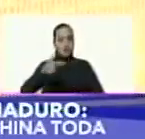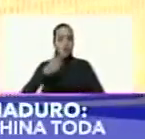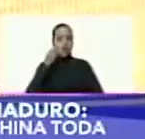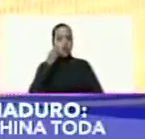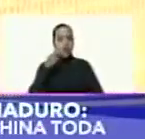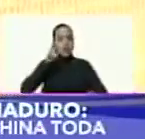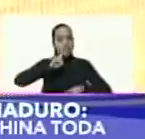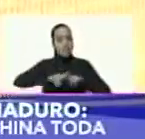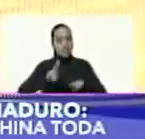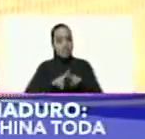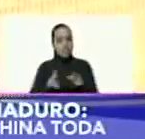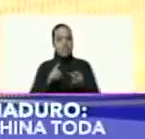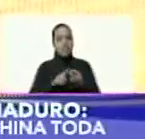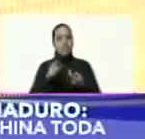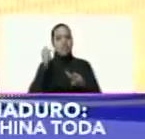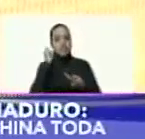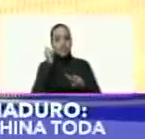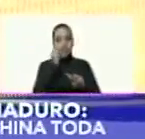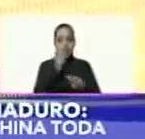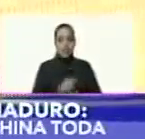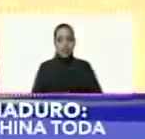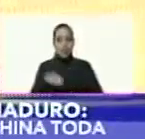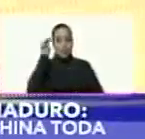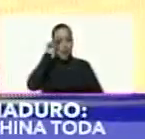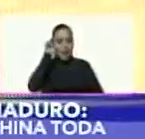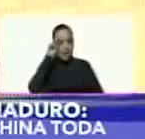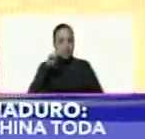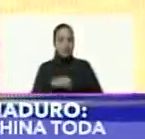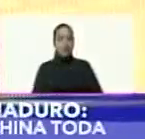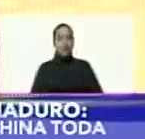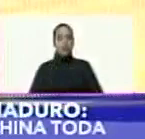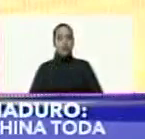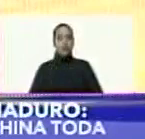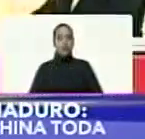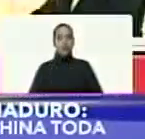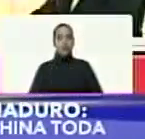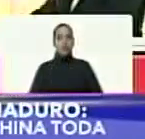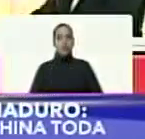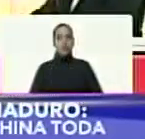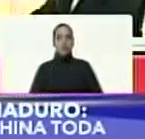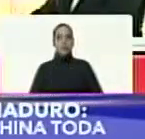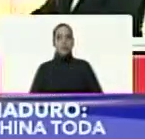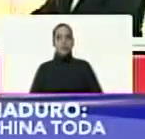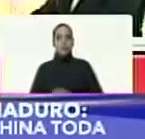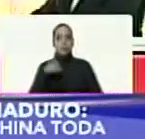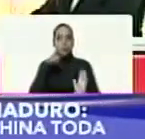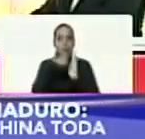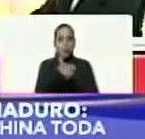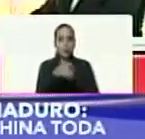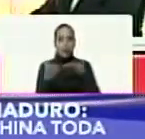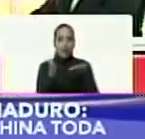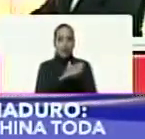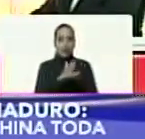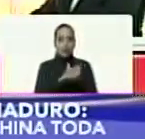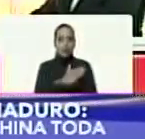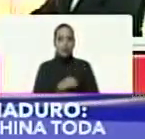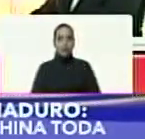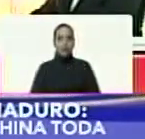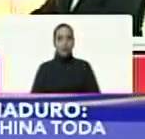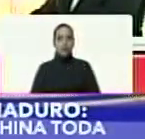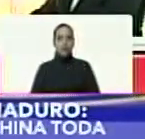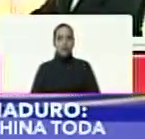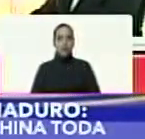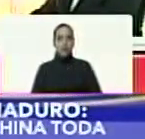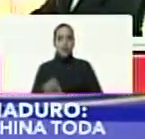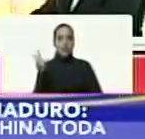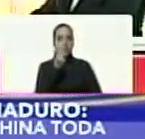los niños, en las niñas, en los maestros, en las maestras, el acceso a la lectura, al libro.